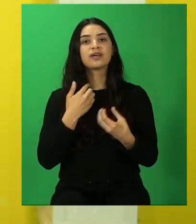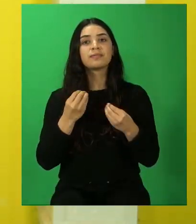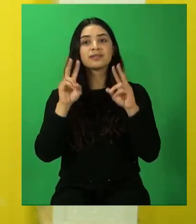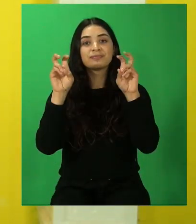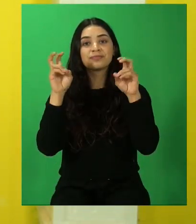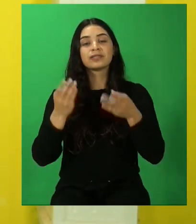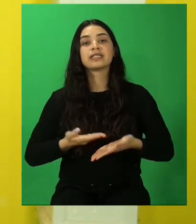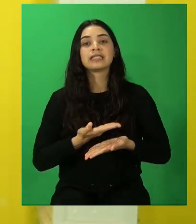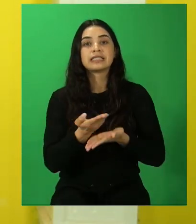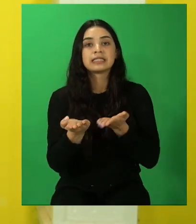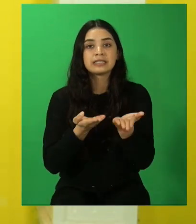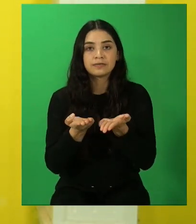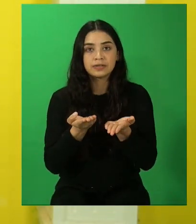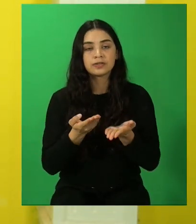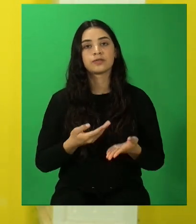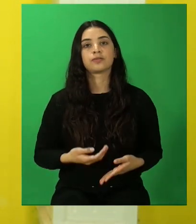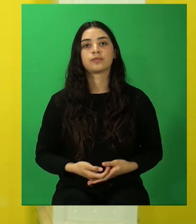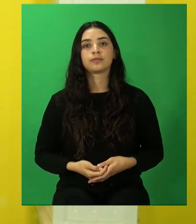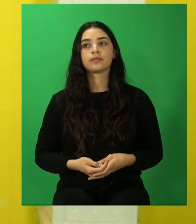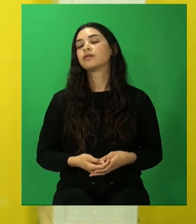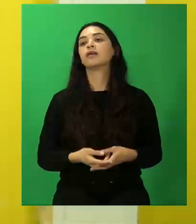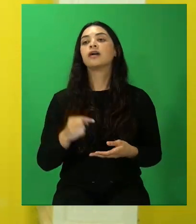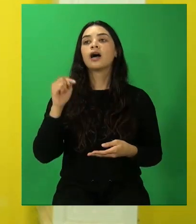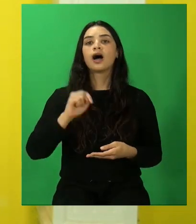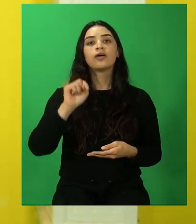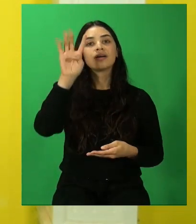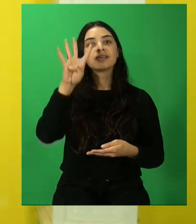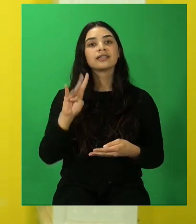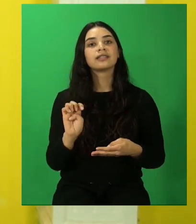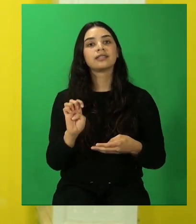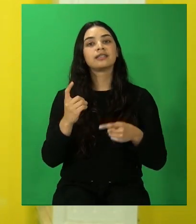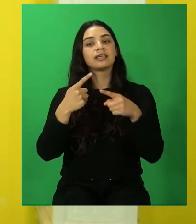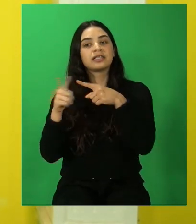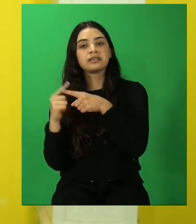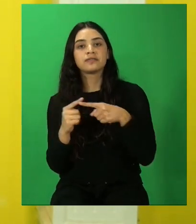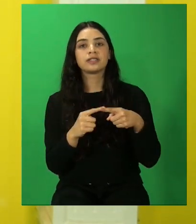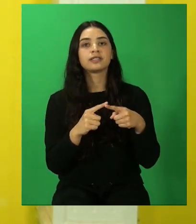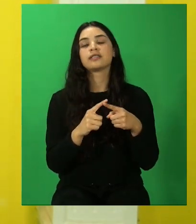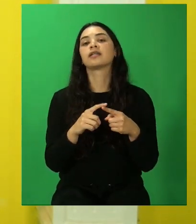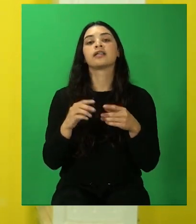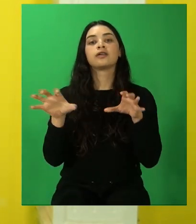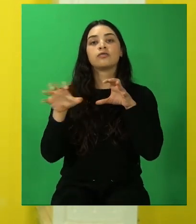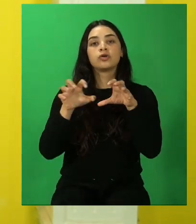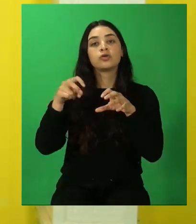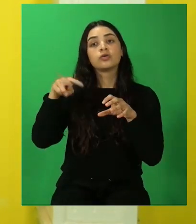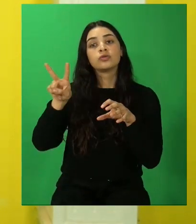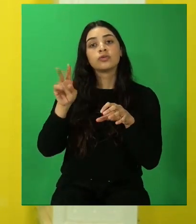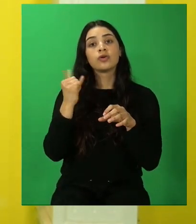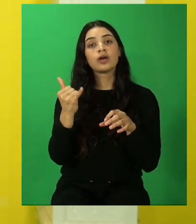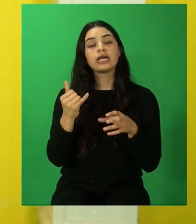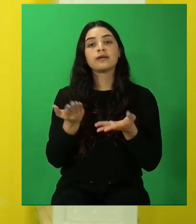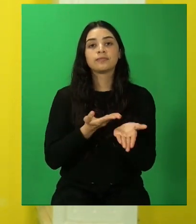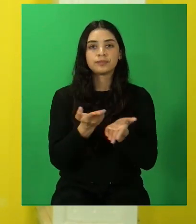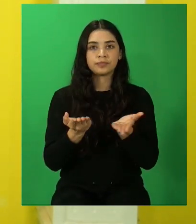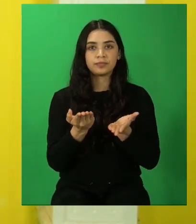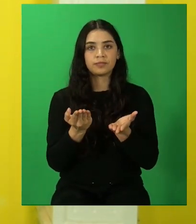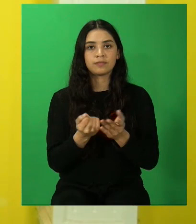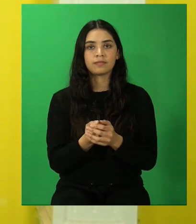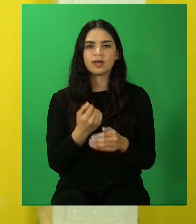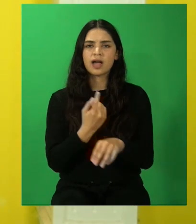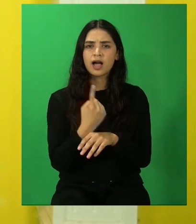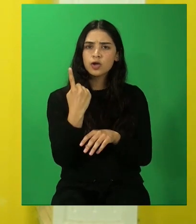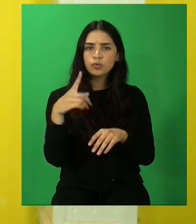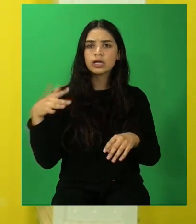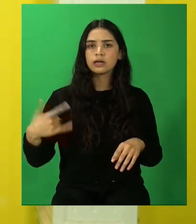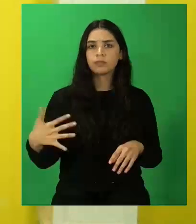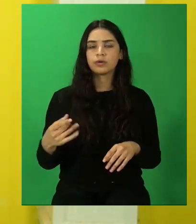Vamos a ir a las características y diferencias de los bienes y servicios, ¿ya? Solamente hay una diferencia, que